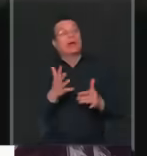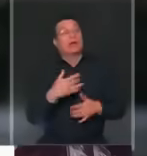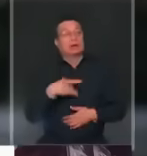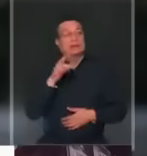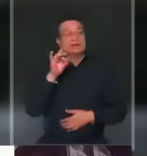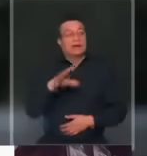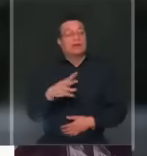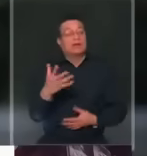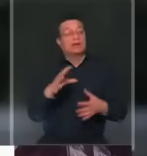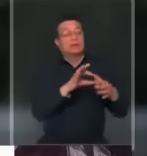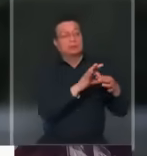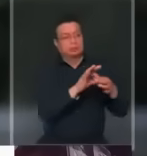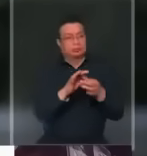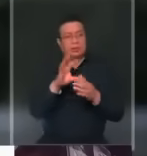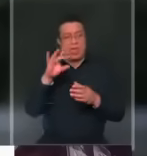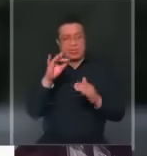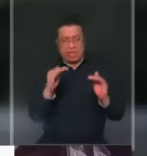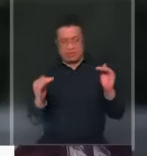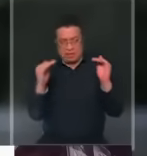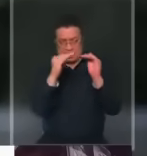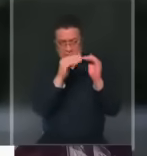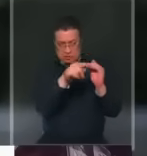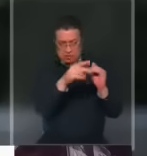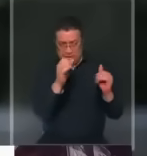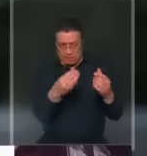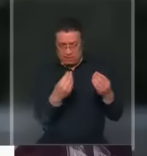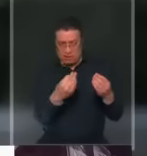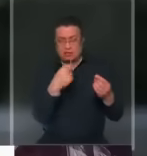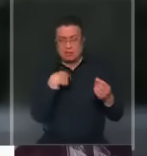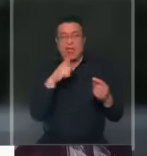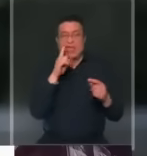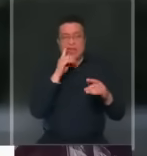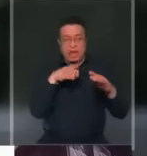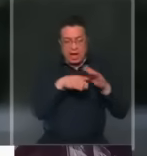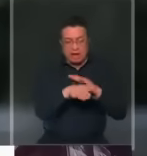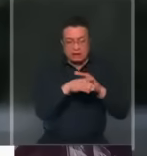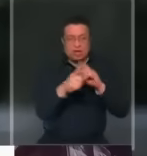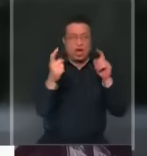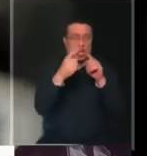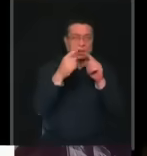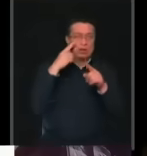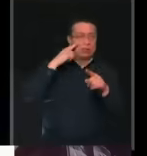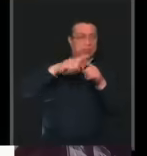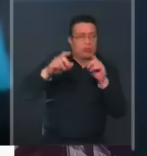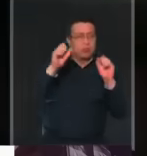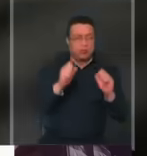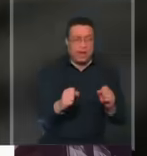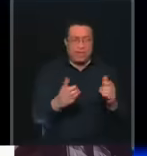el contenido sea para su edad, que si tiene o no tiene acceso a contacto con desconocidos.